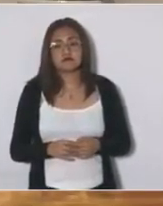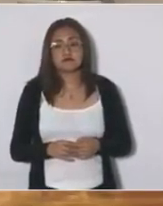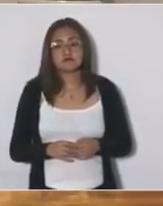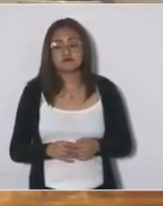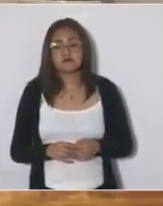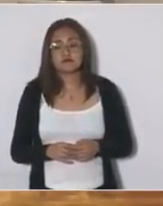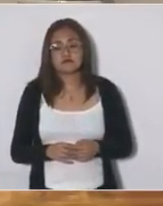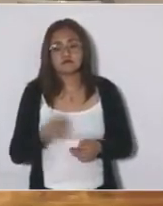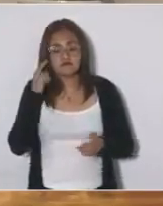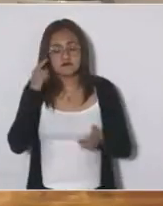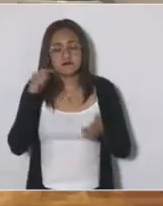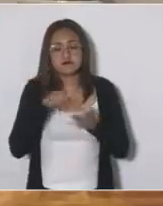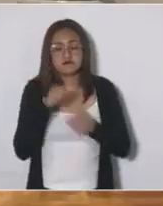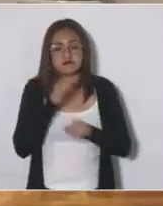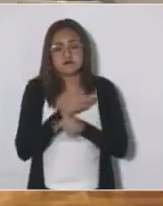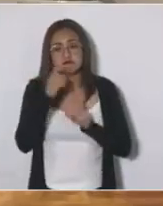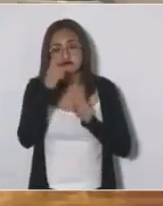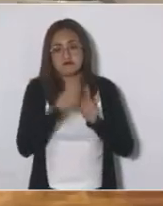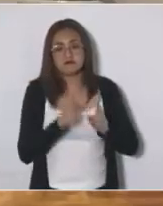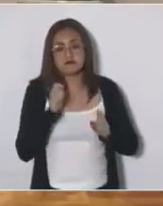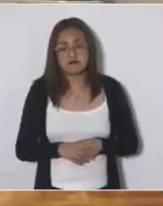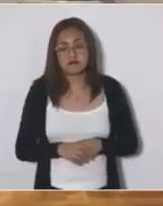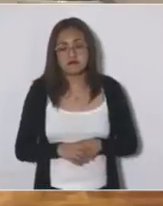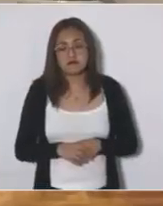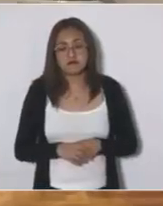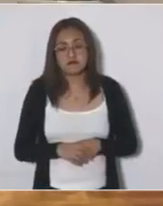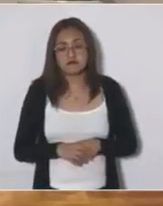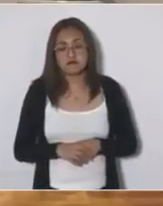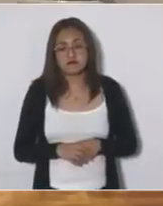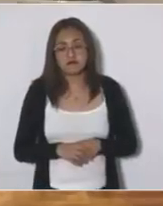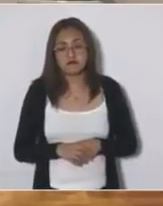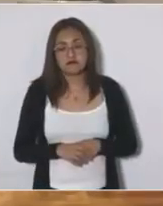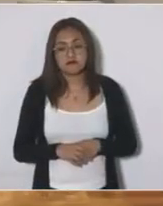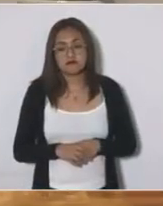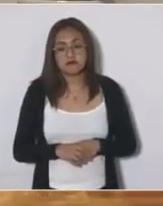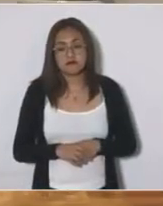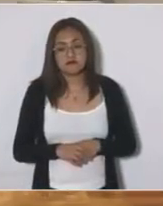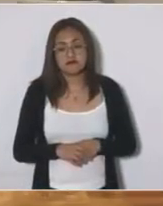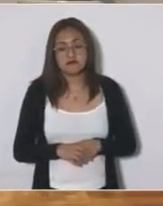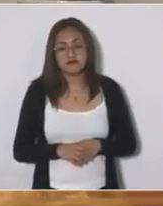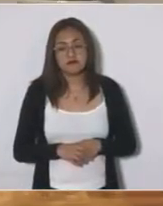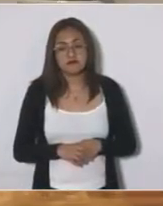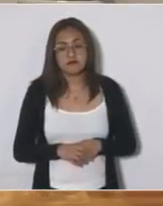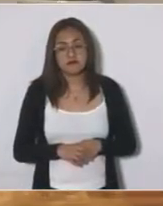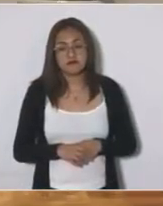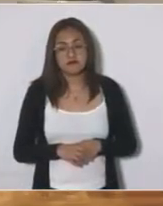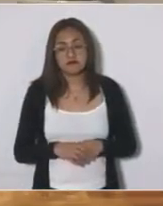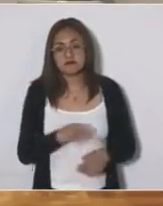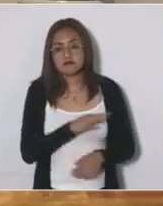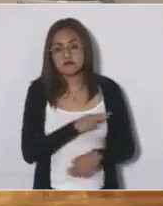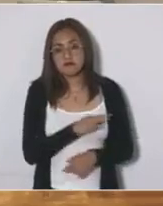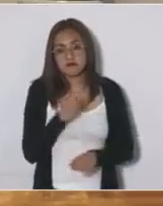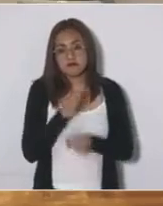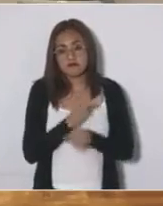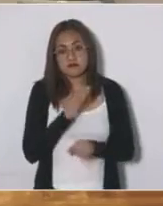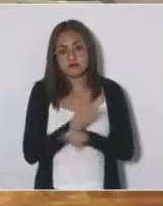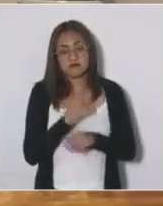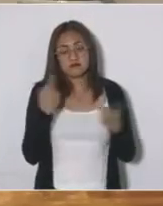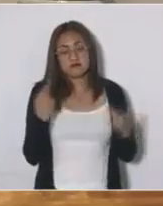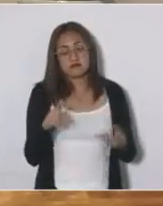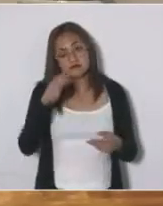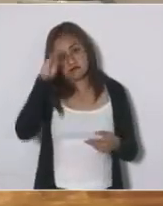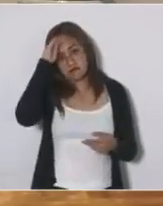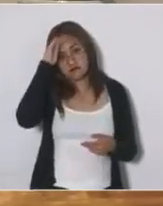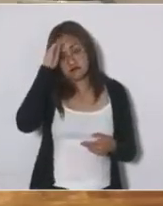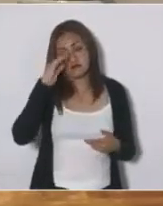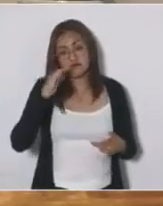creo que habla del perfil de una forma de gobernar no podemos desde los gobiernos hoy pensar